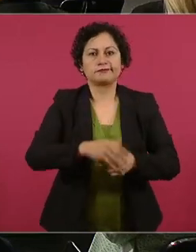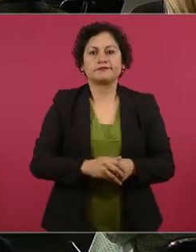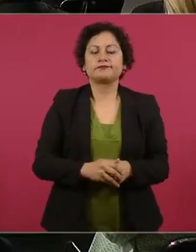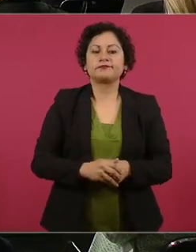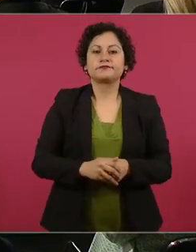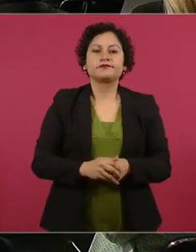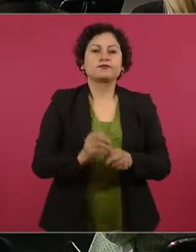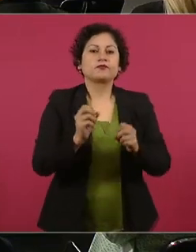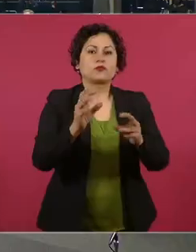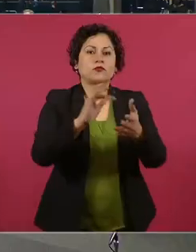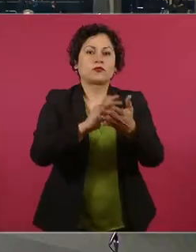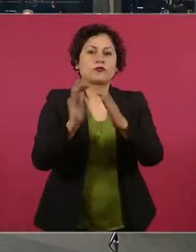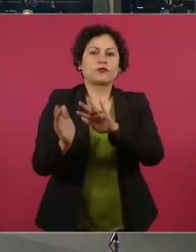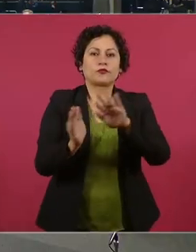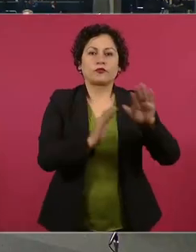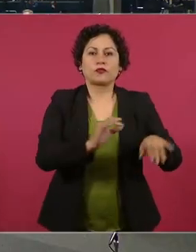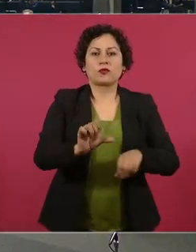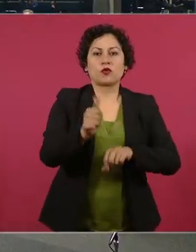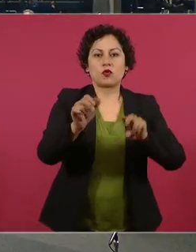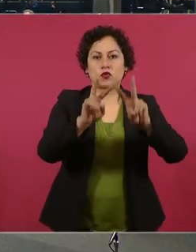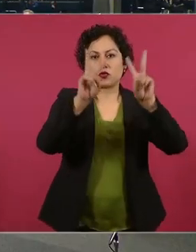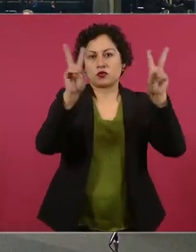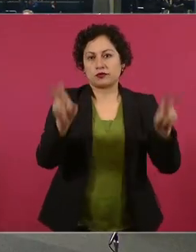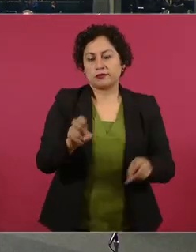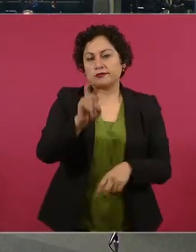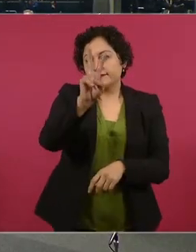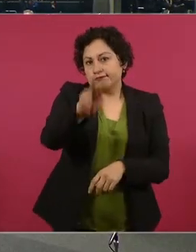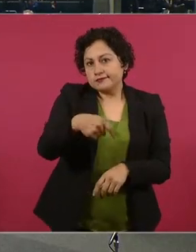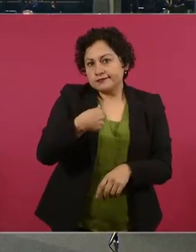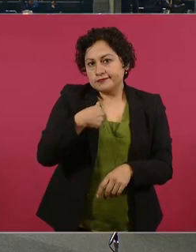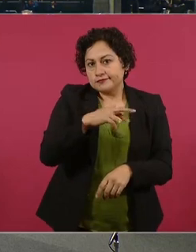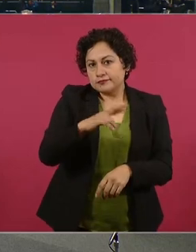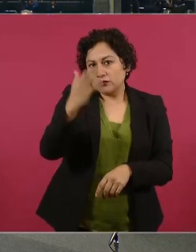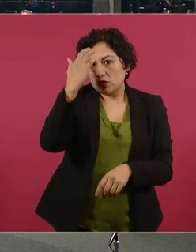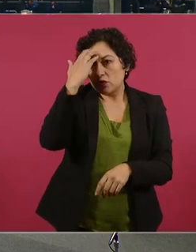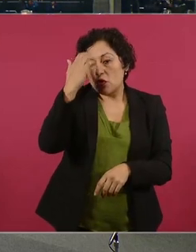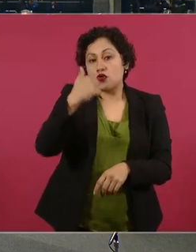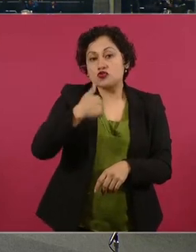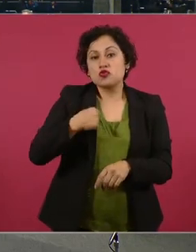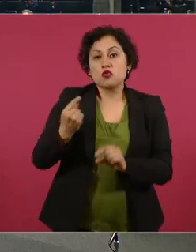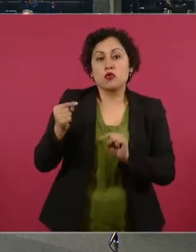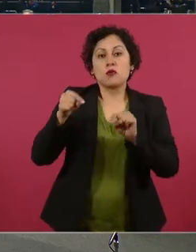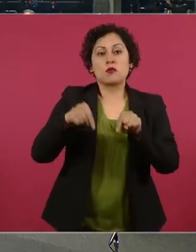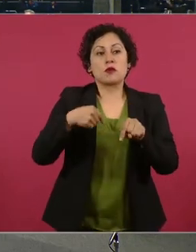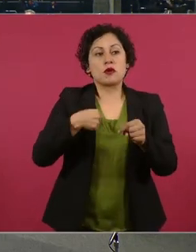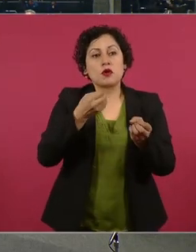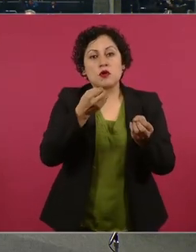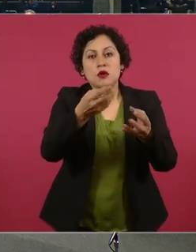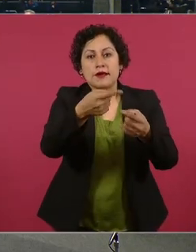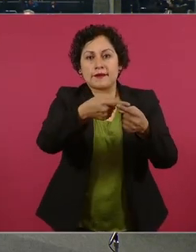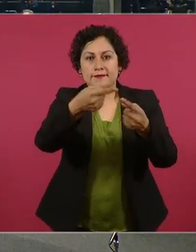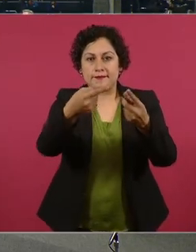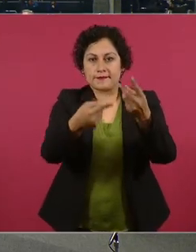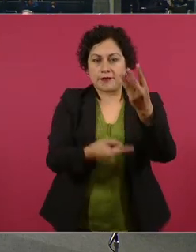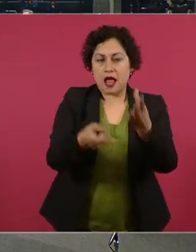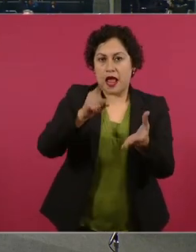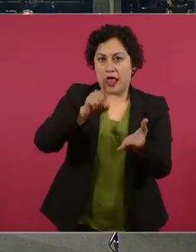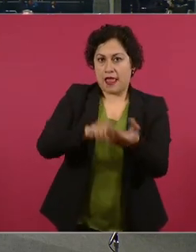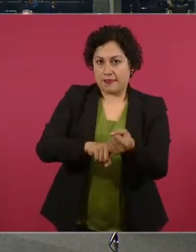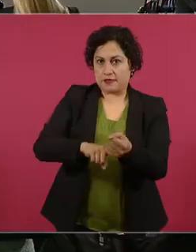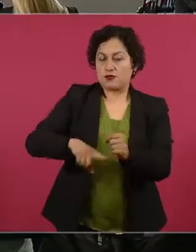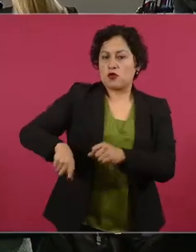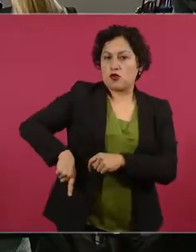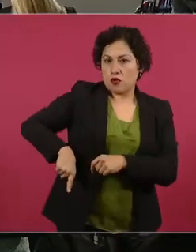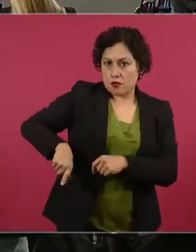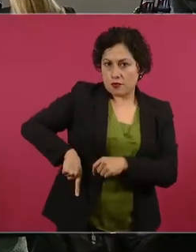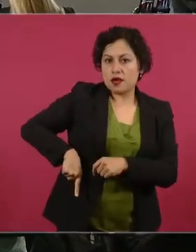digo, reconocer siempre cuando le he señalado algunos temas o denuncias, a lo mejor de lo que ha ocurrido dentro de ciertas dependencias, también reconocer